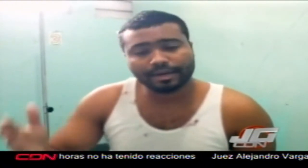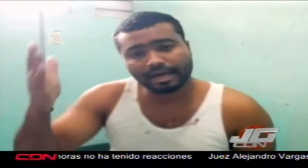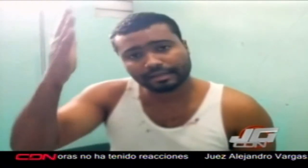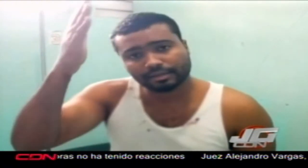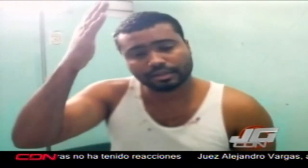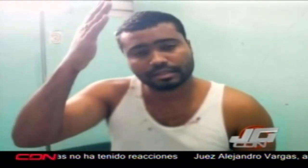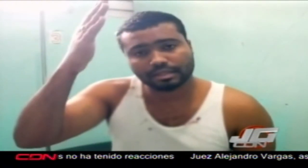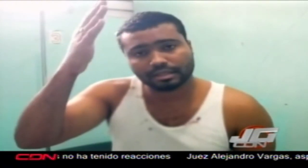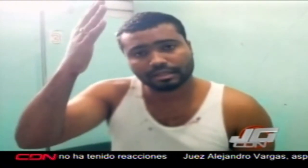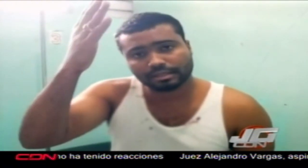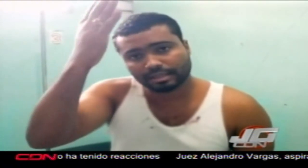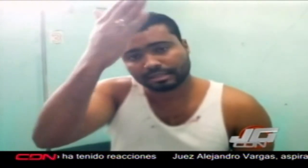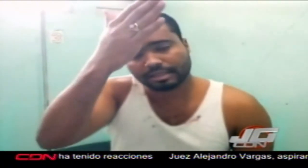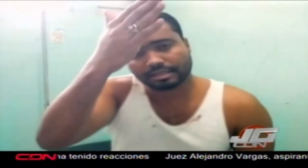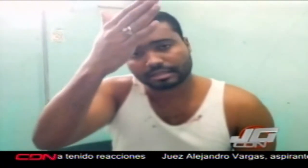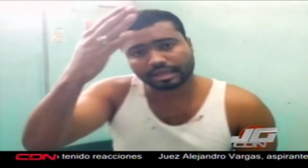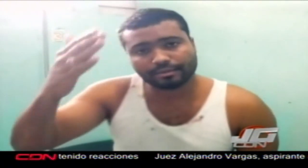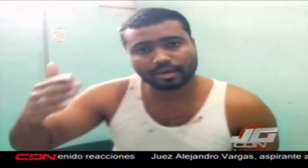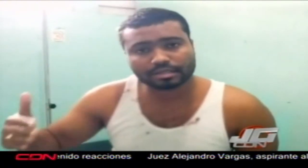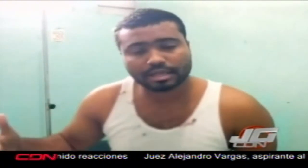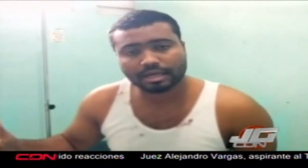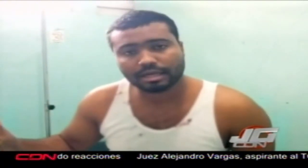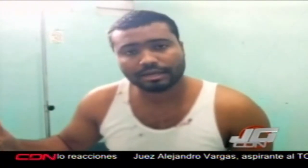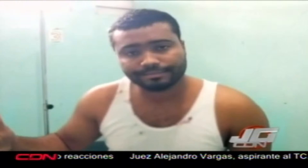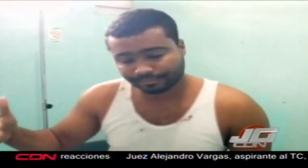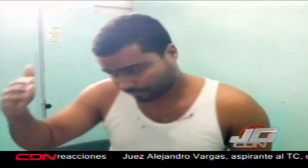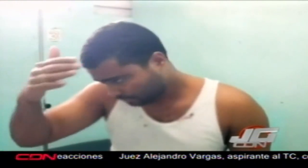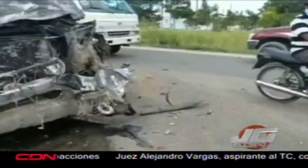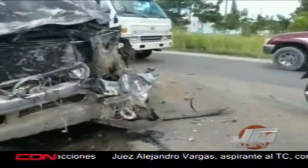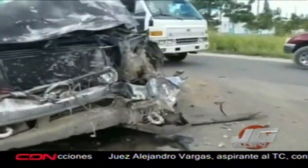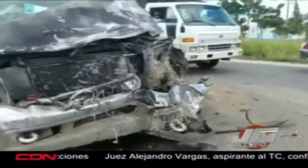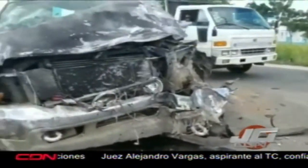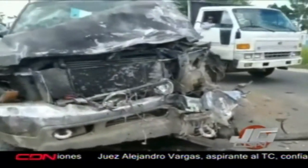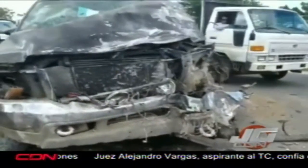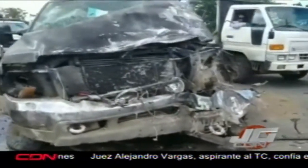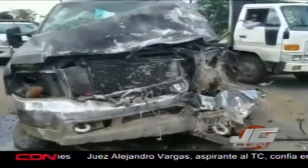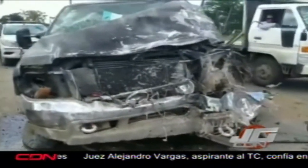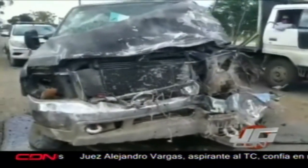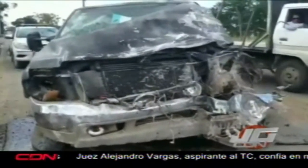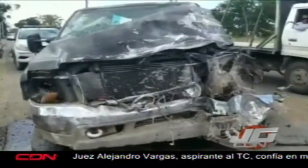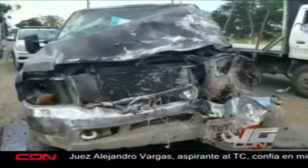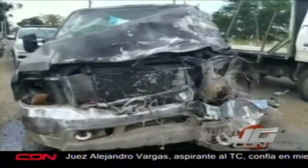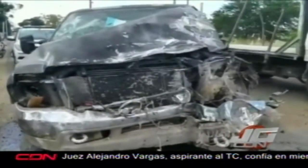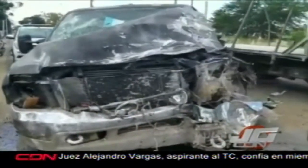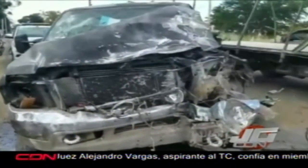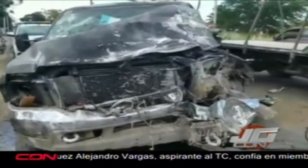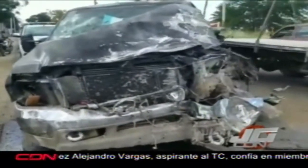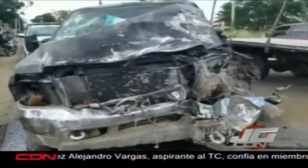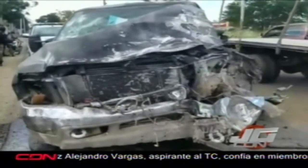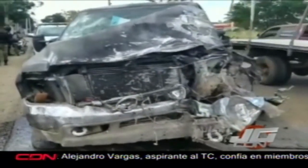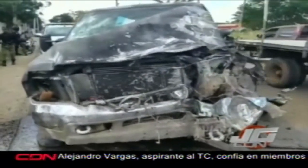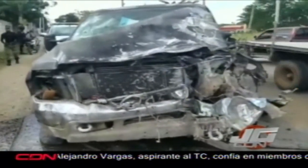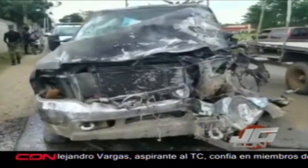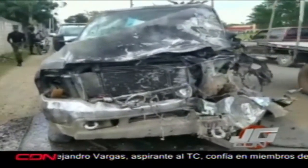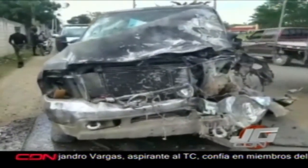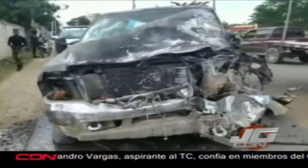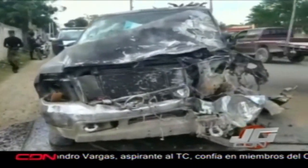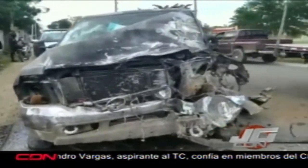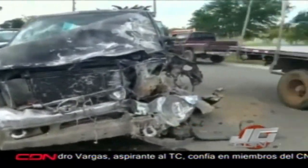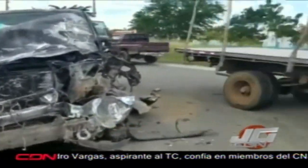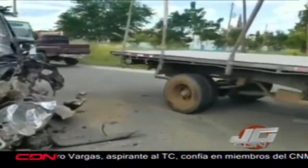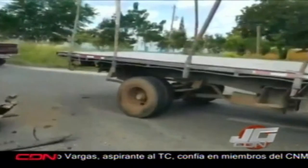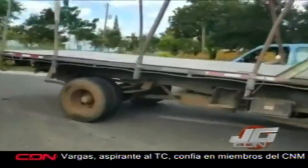Venía bajando desde el Ceibo hacia Santo Domingo, iba a hacer un rebase, la pista